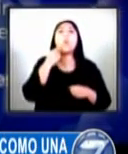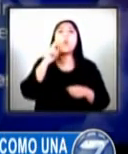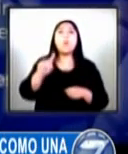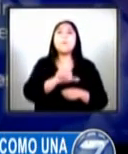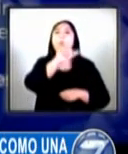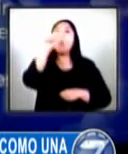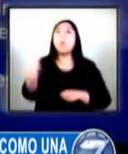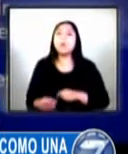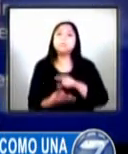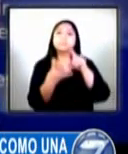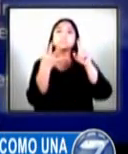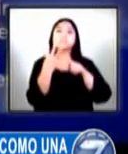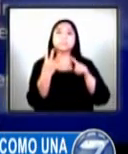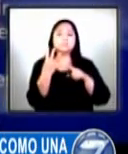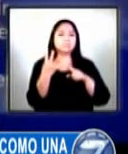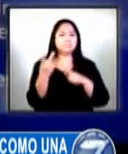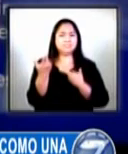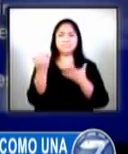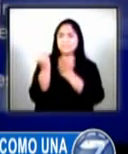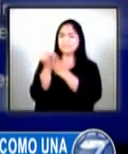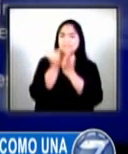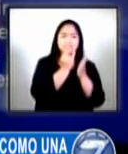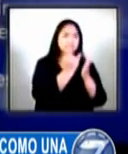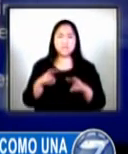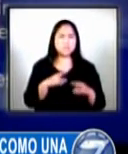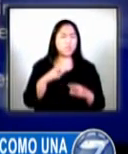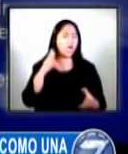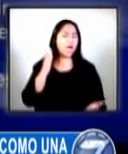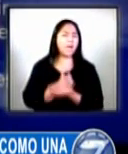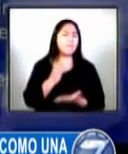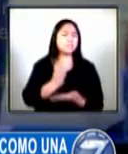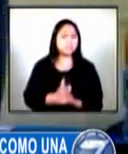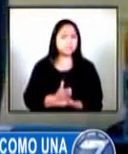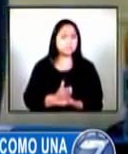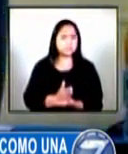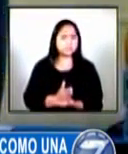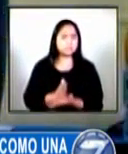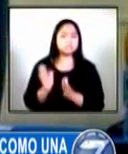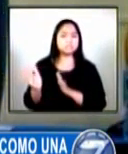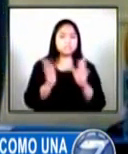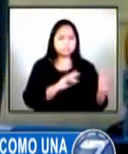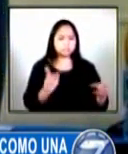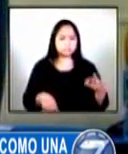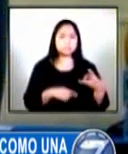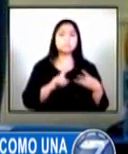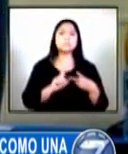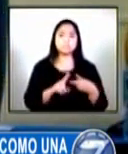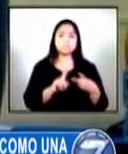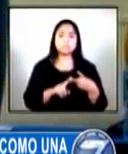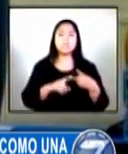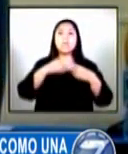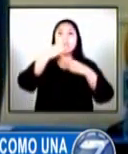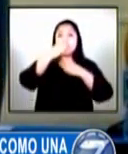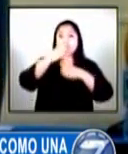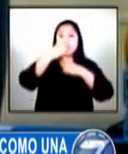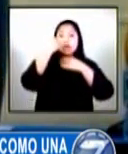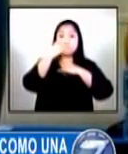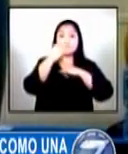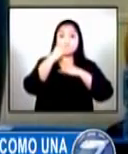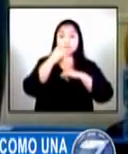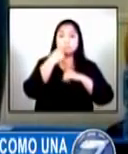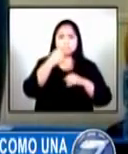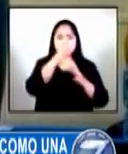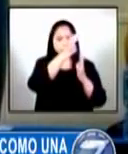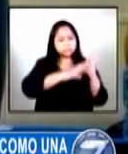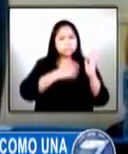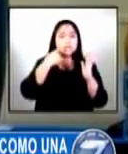instancia dentro de las instituciones judiciales de un país. Segundo, el informe cuestiona las investigaciones en